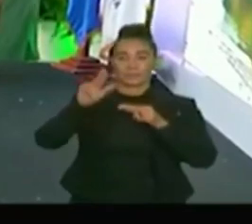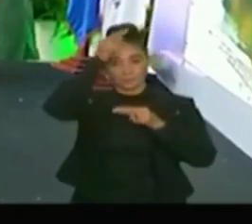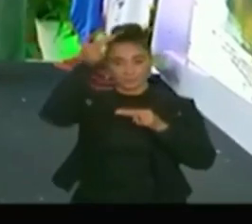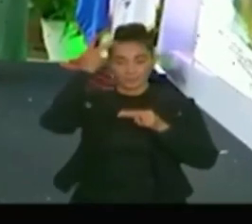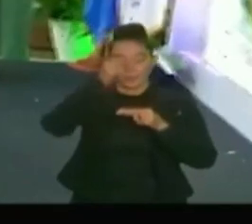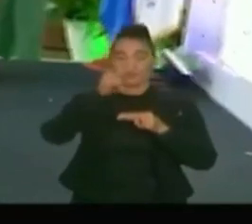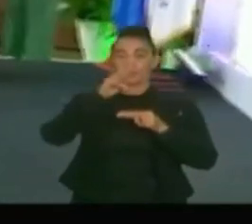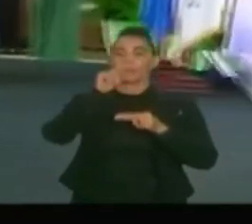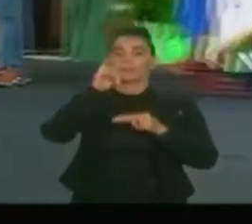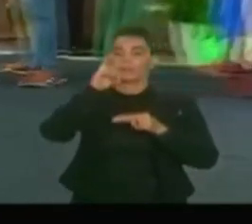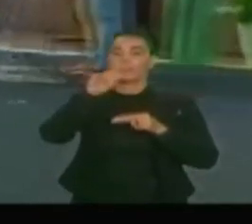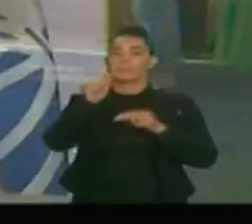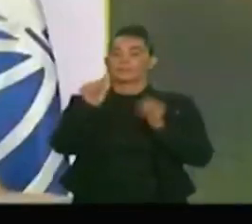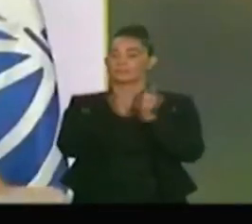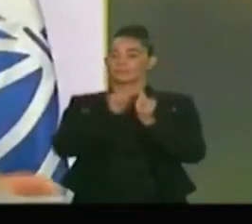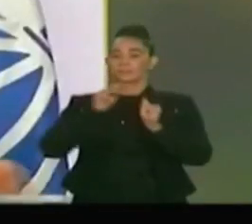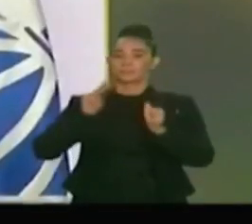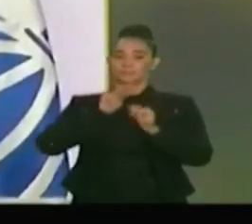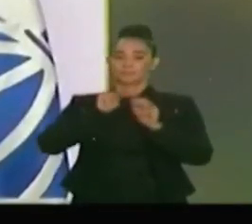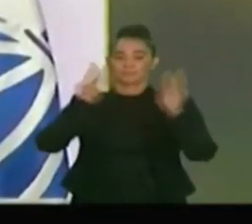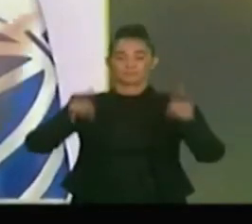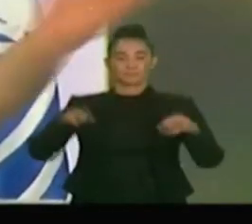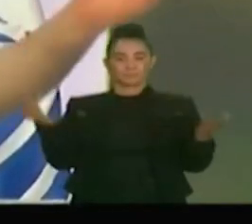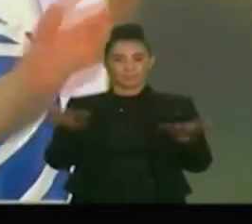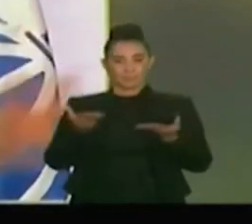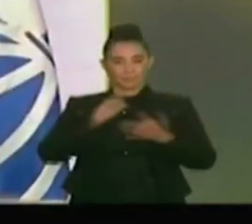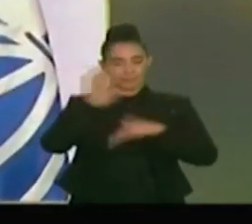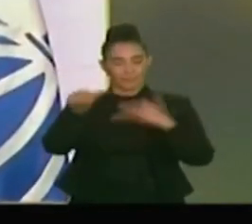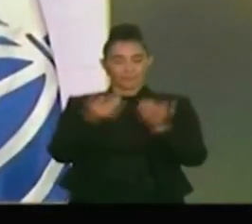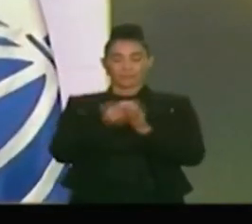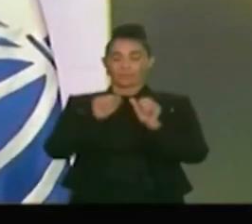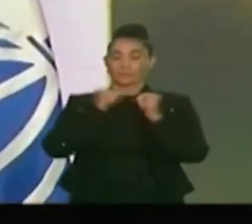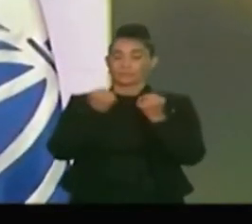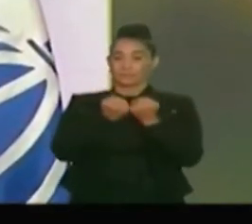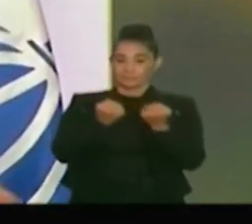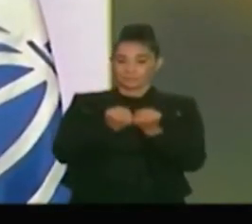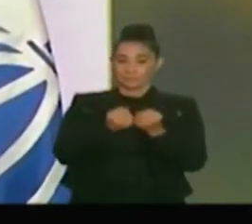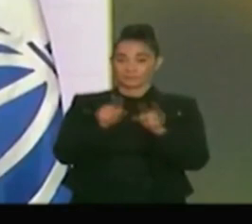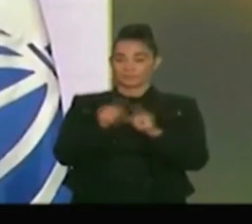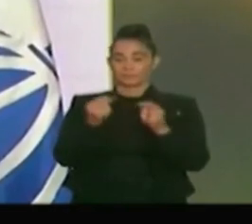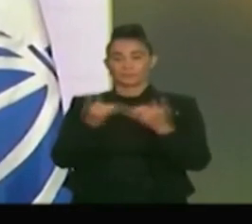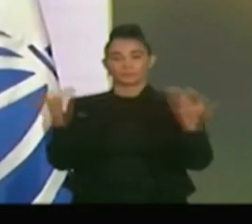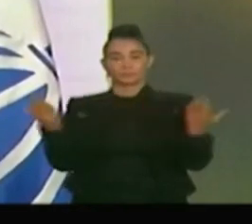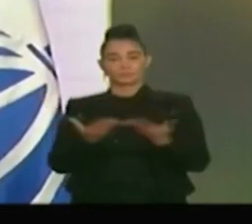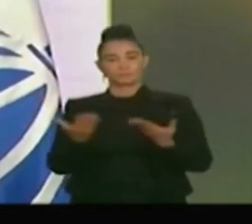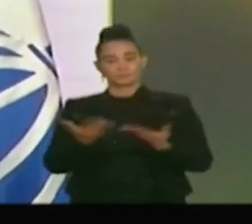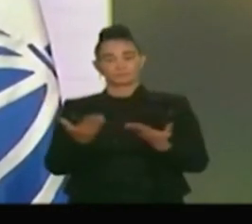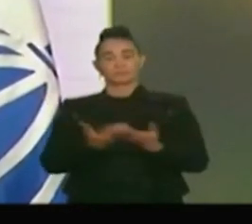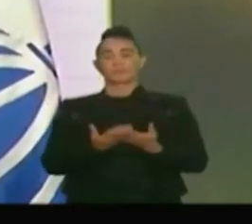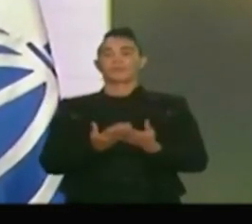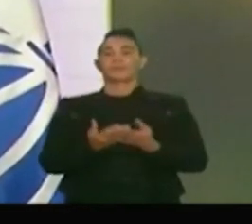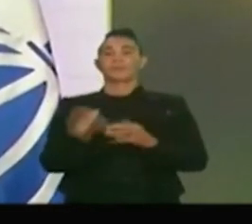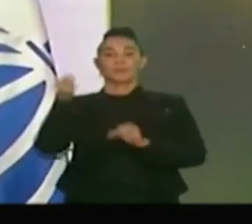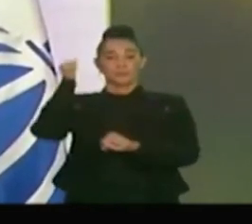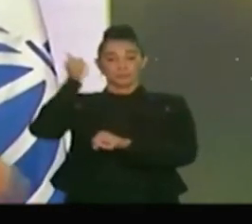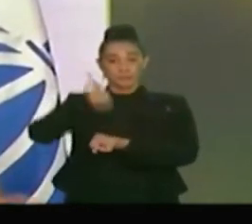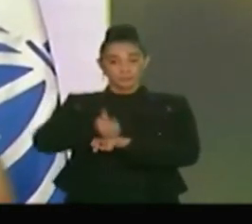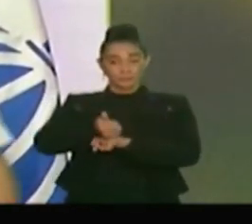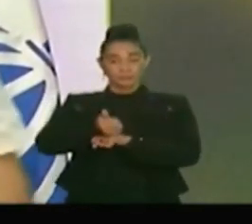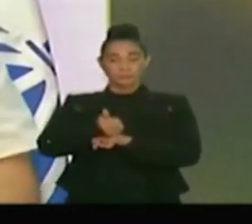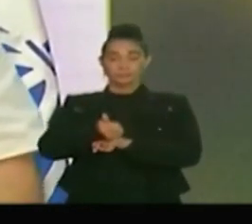Miguel Seara y en él a todos los ministros presentes, a toda la sociedad civil también que nos acompañan, las fundaciones